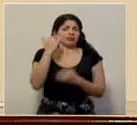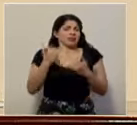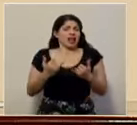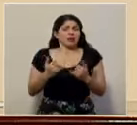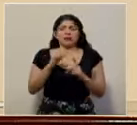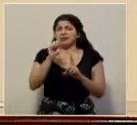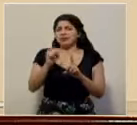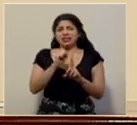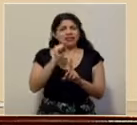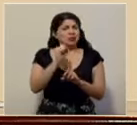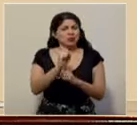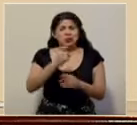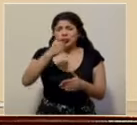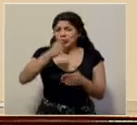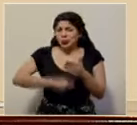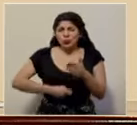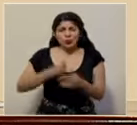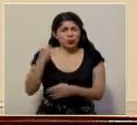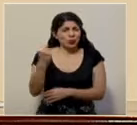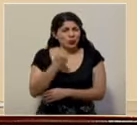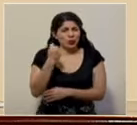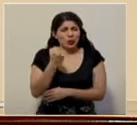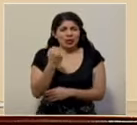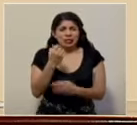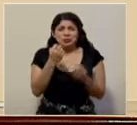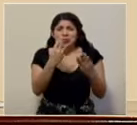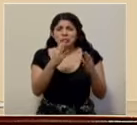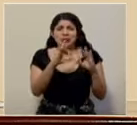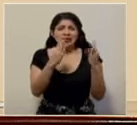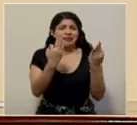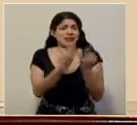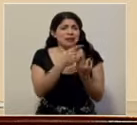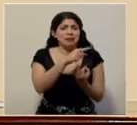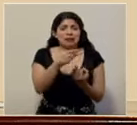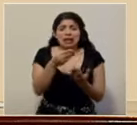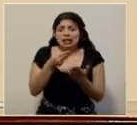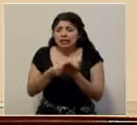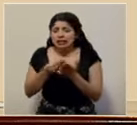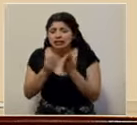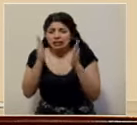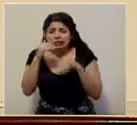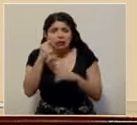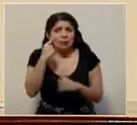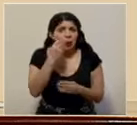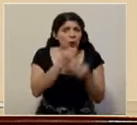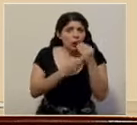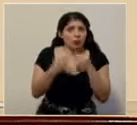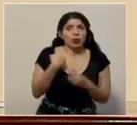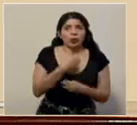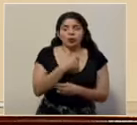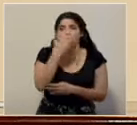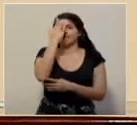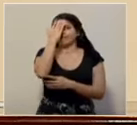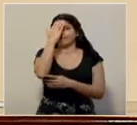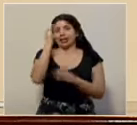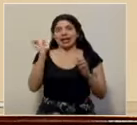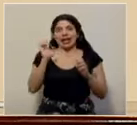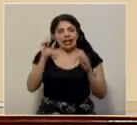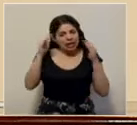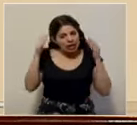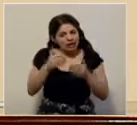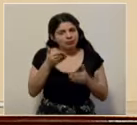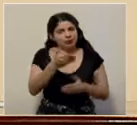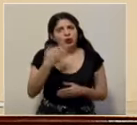viviendo una situación muy dura en el sector. Muchísimas familias no están pudiendo llevar el sustento y esa es nuestra preocupación y nuestra energía diaria, don